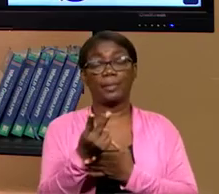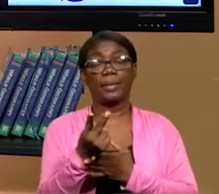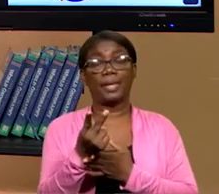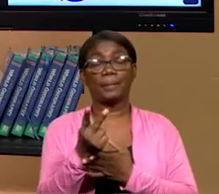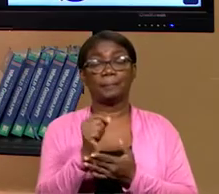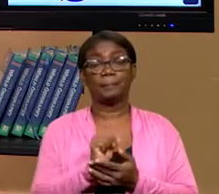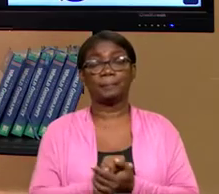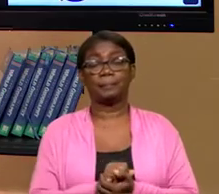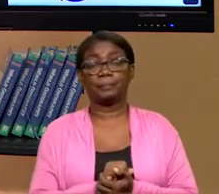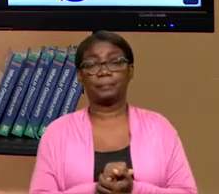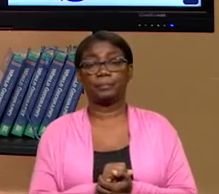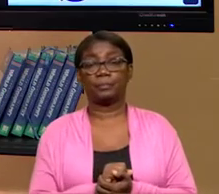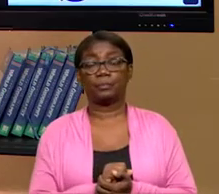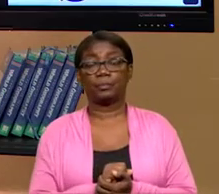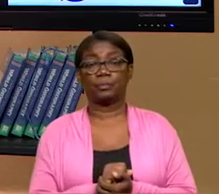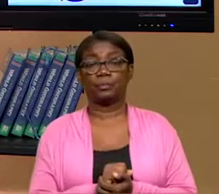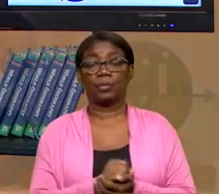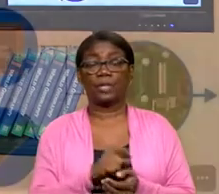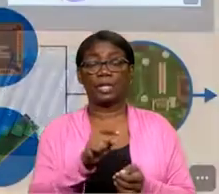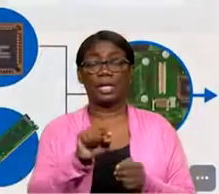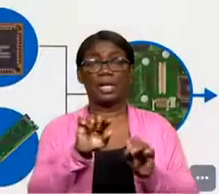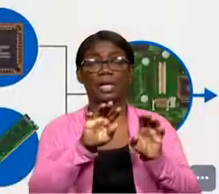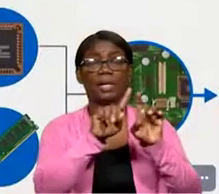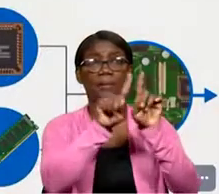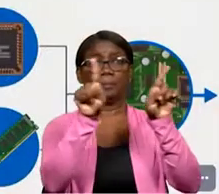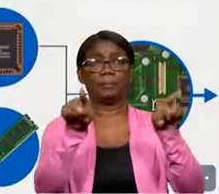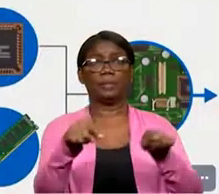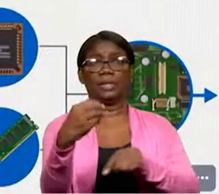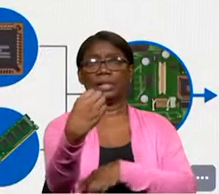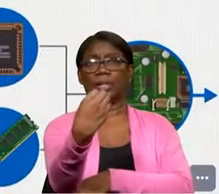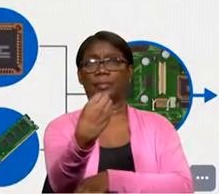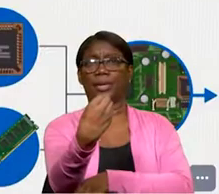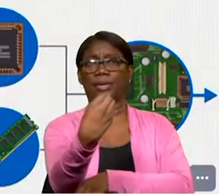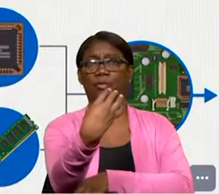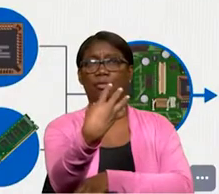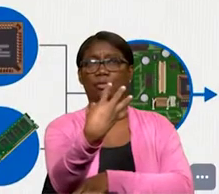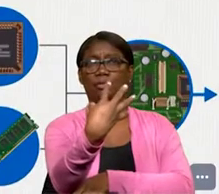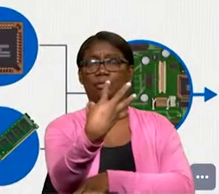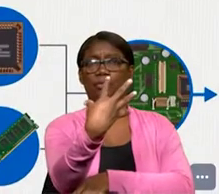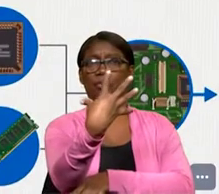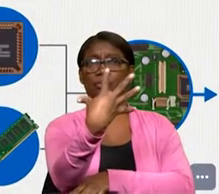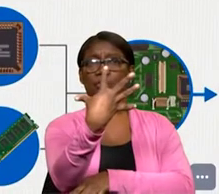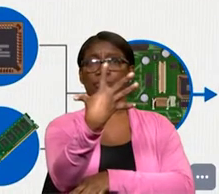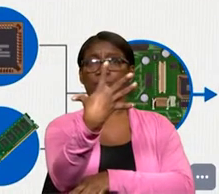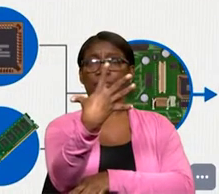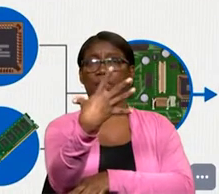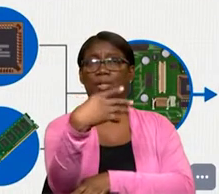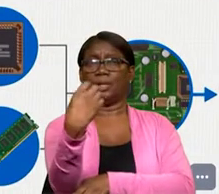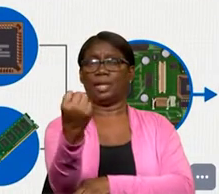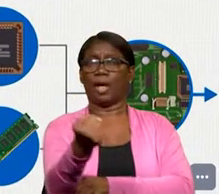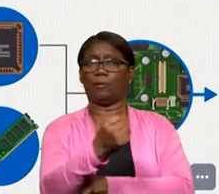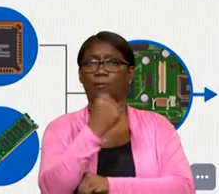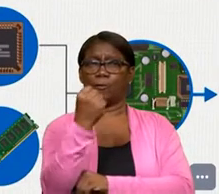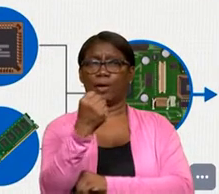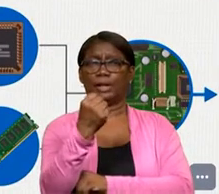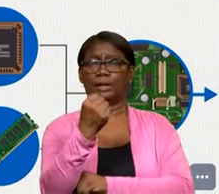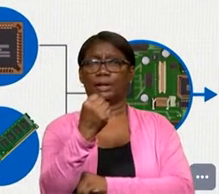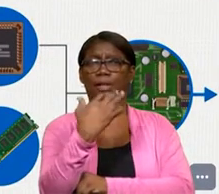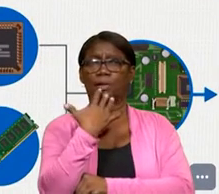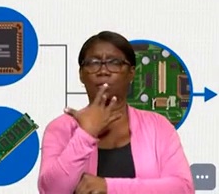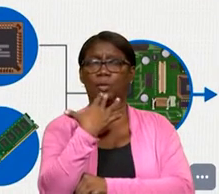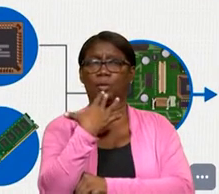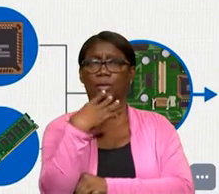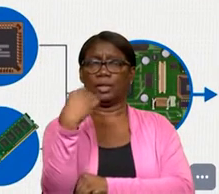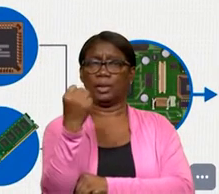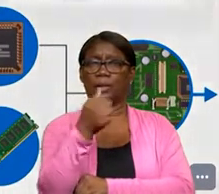en los efectos de la imagen con el chip, que normalmente mejora la intensidad. En